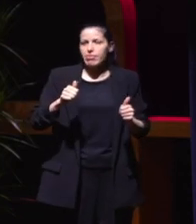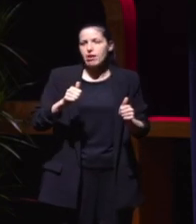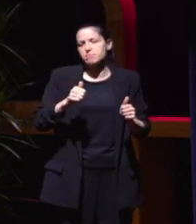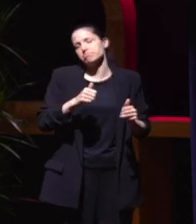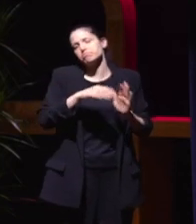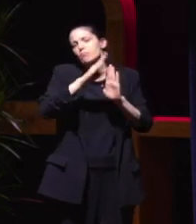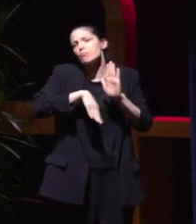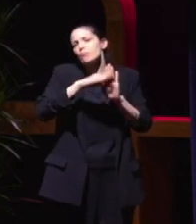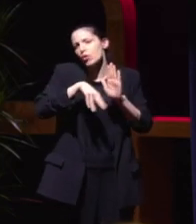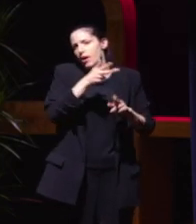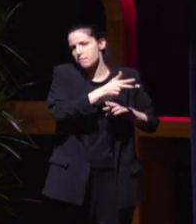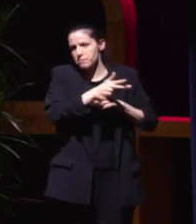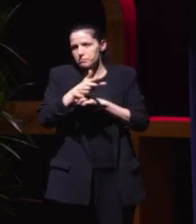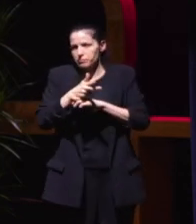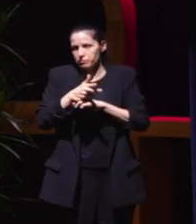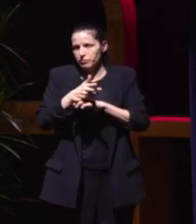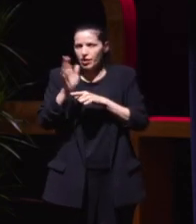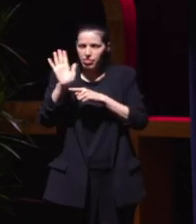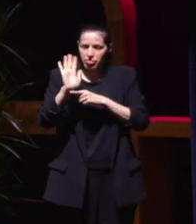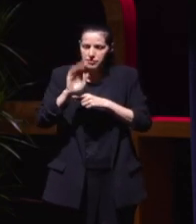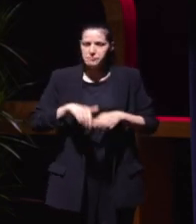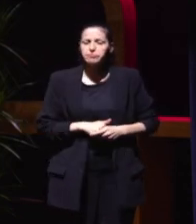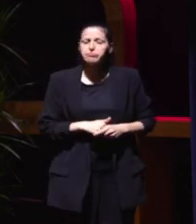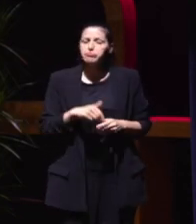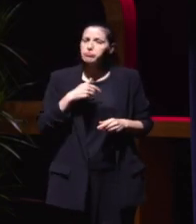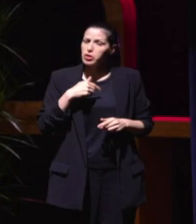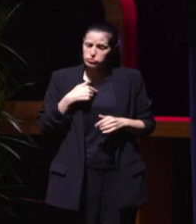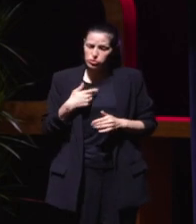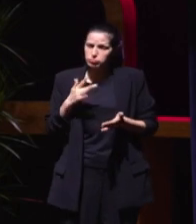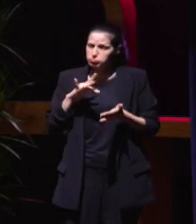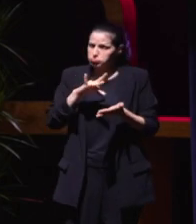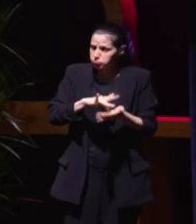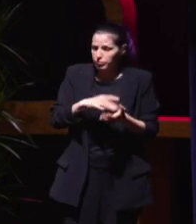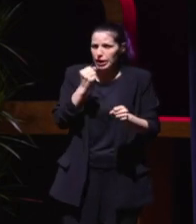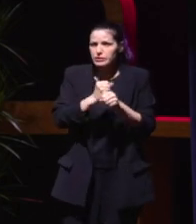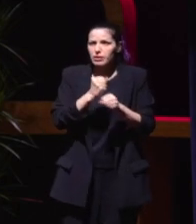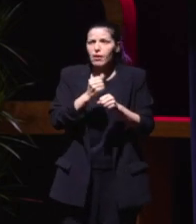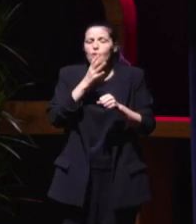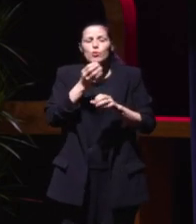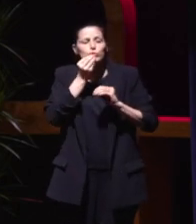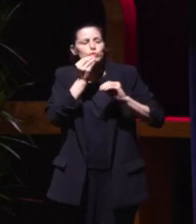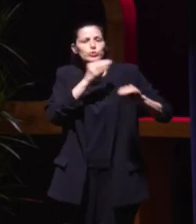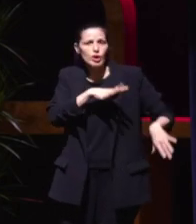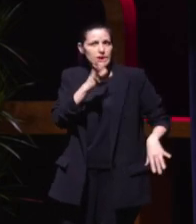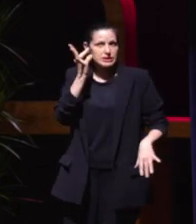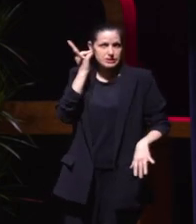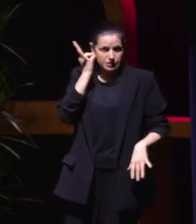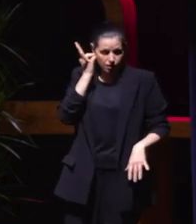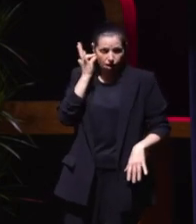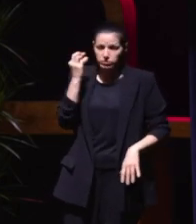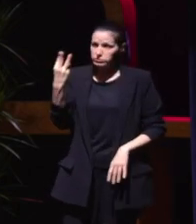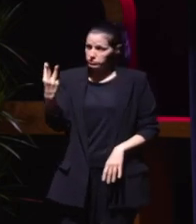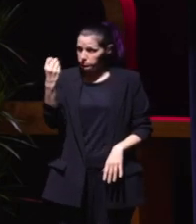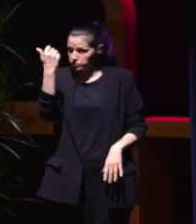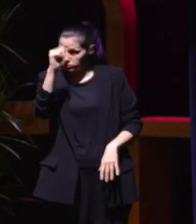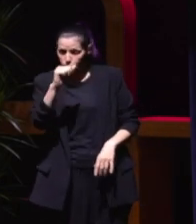una cosa curiosa que pasó es que yo llegaba a sustituir a una chica era un programa en el que había tres hombres tres periodistas y una compañera que